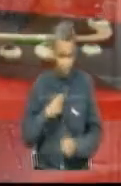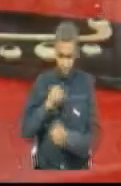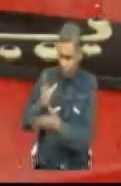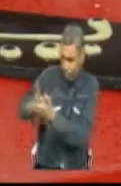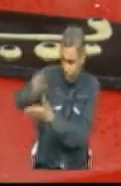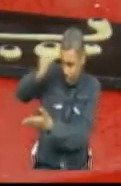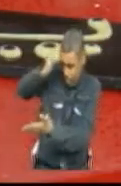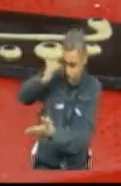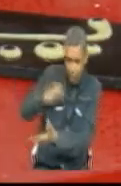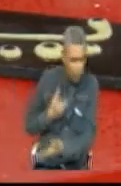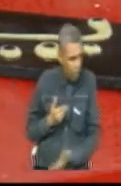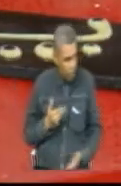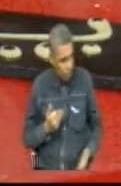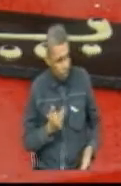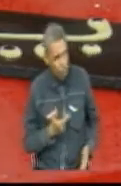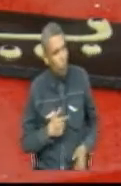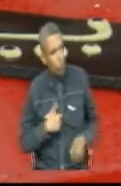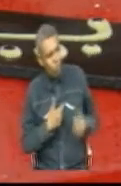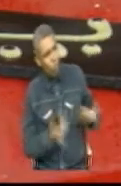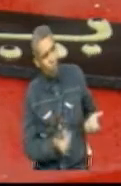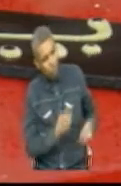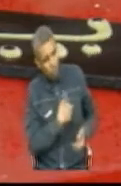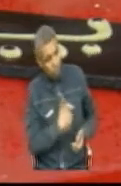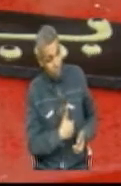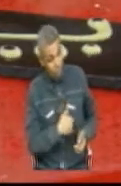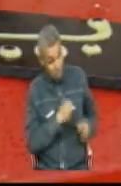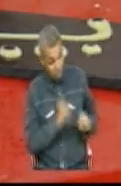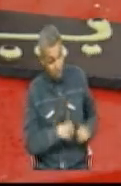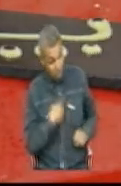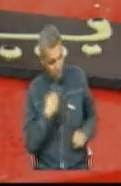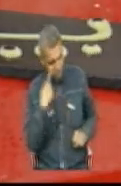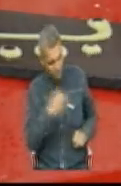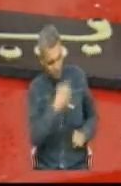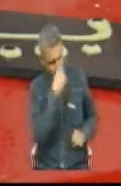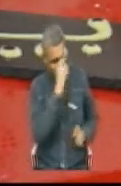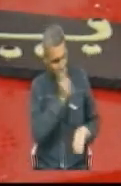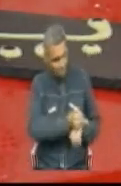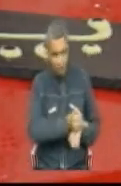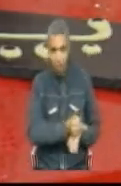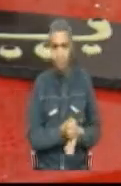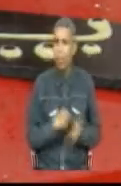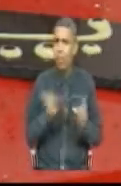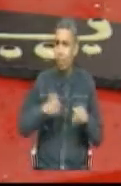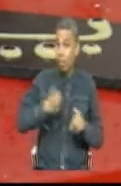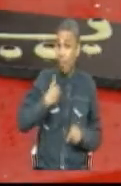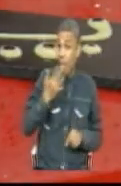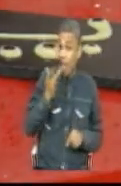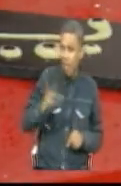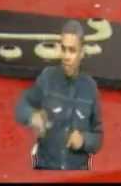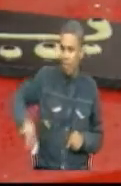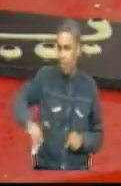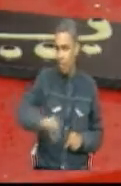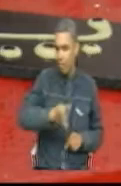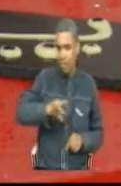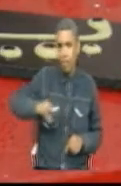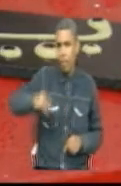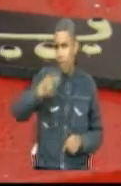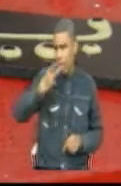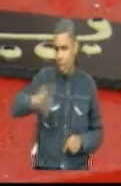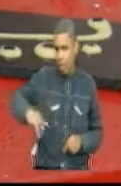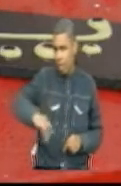como eso eso podemos agregar directamente sal sobre nuestra ensalada